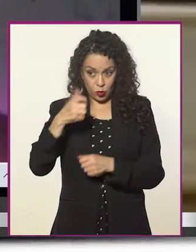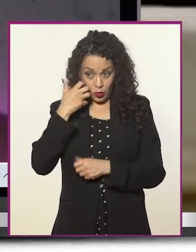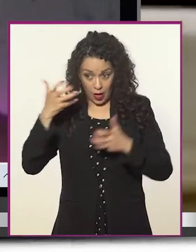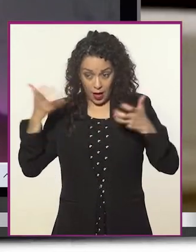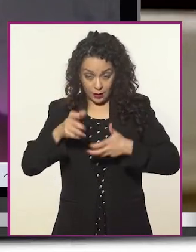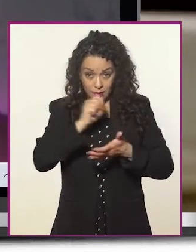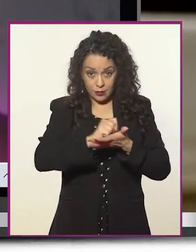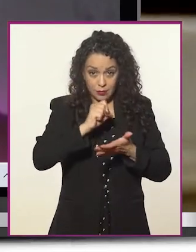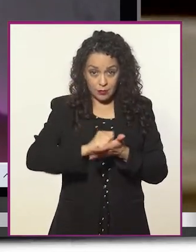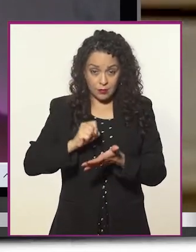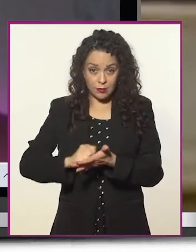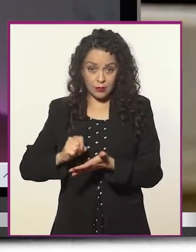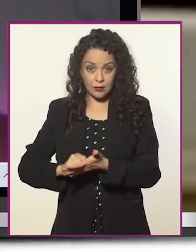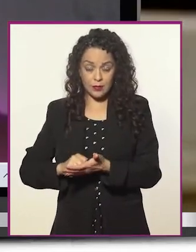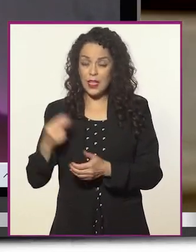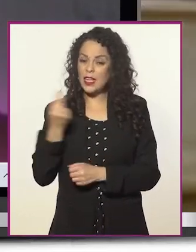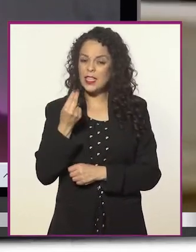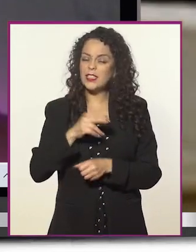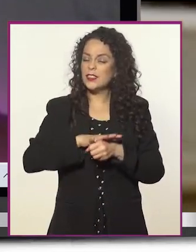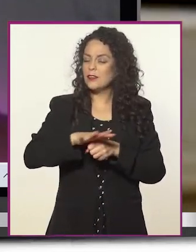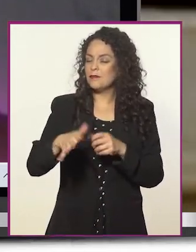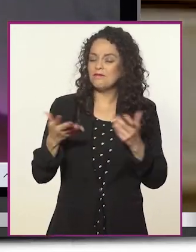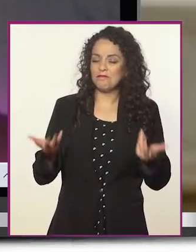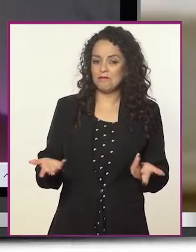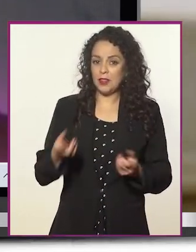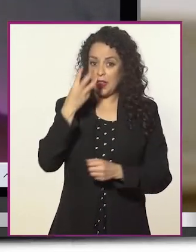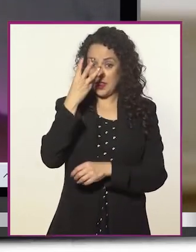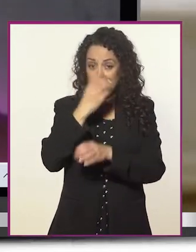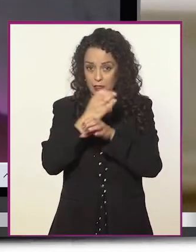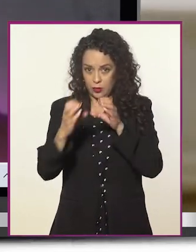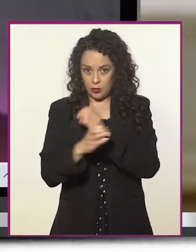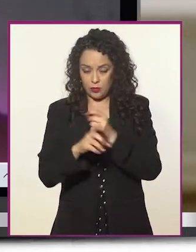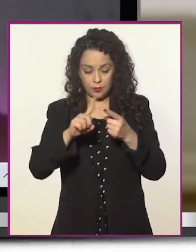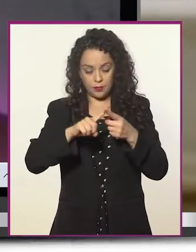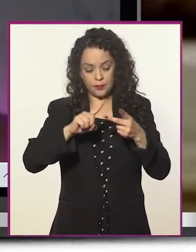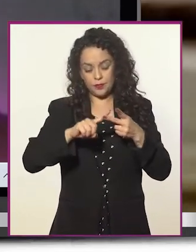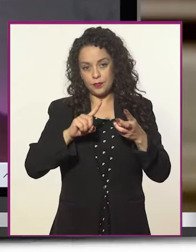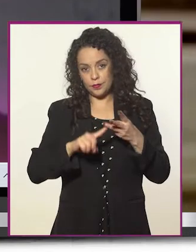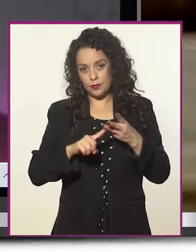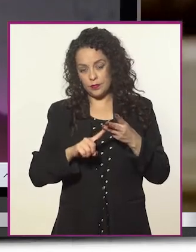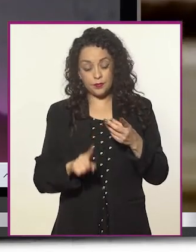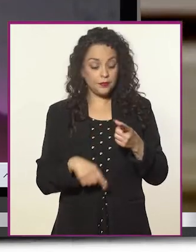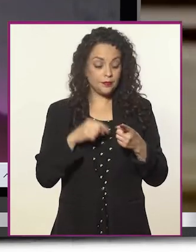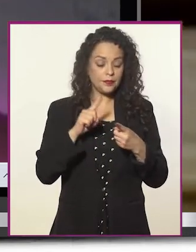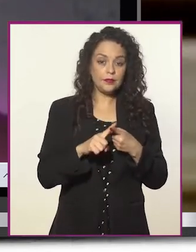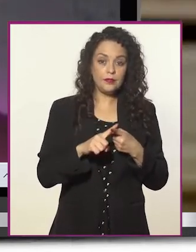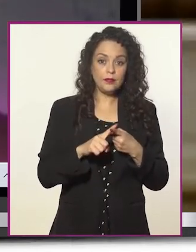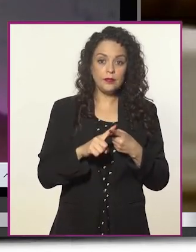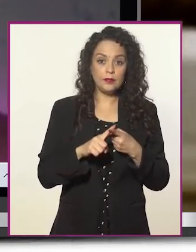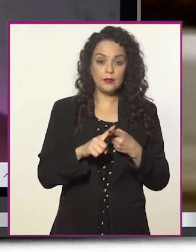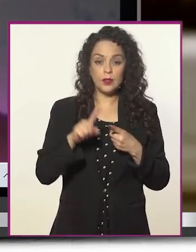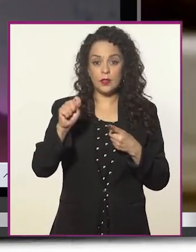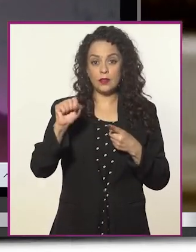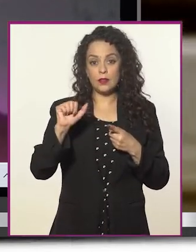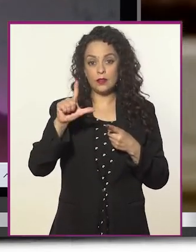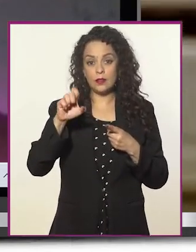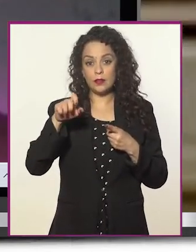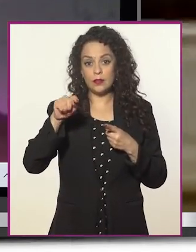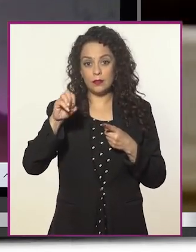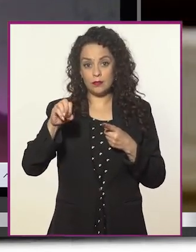para ser escritor, se requieren 3 cosas. Se requiere talento, se